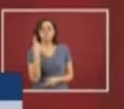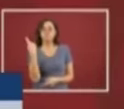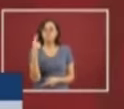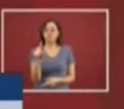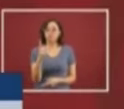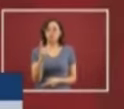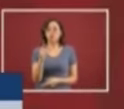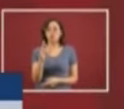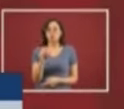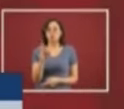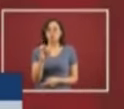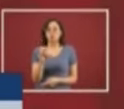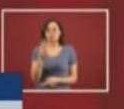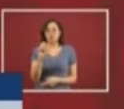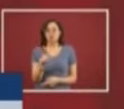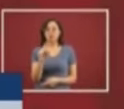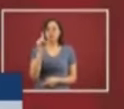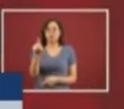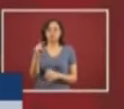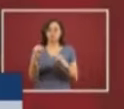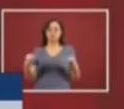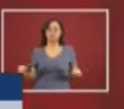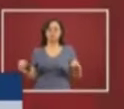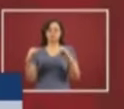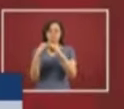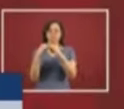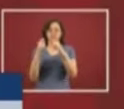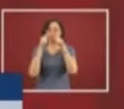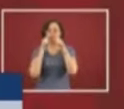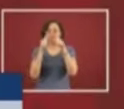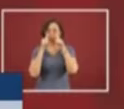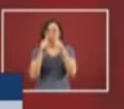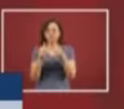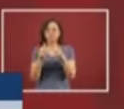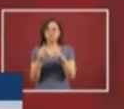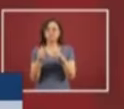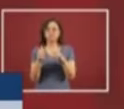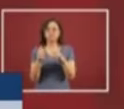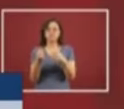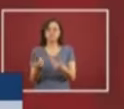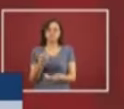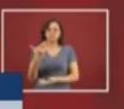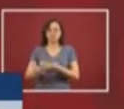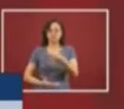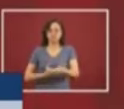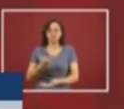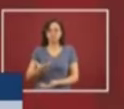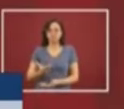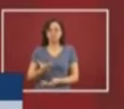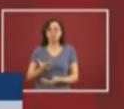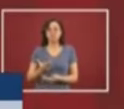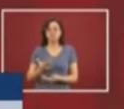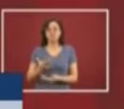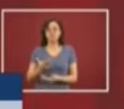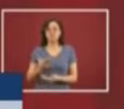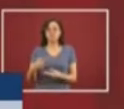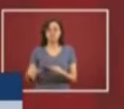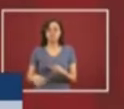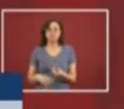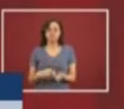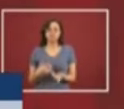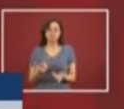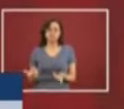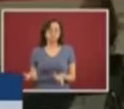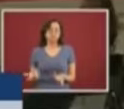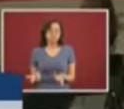casos, poder llevar a cabo las medidas. Recordemos que el personal de salud es precisamente el que debe de tener siempre medidas